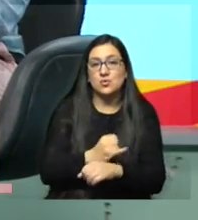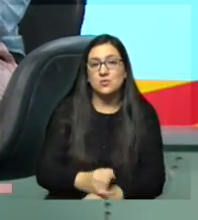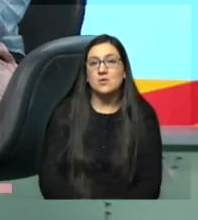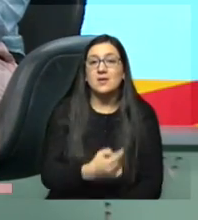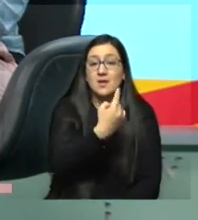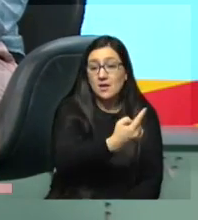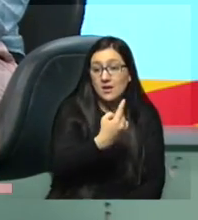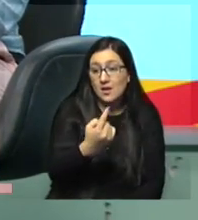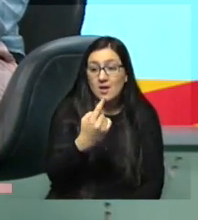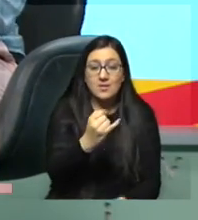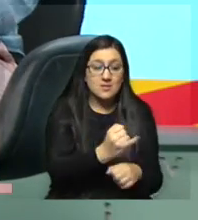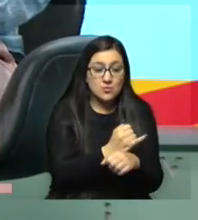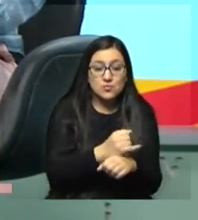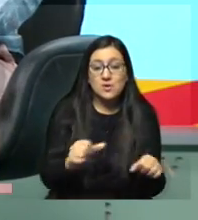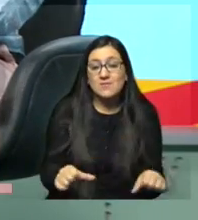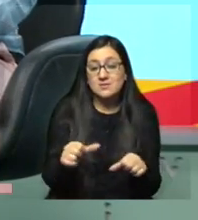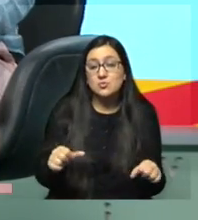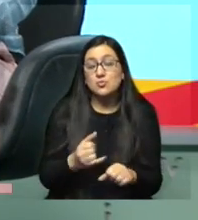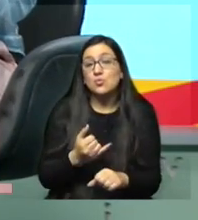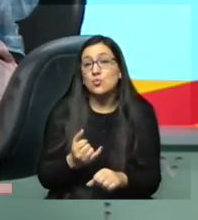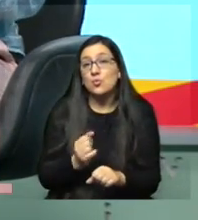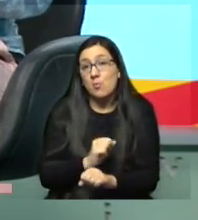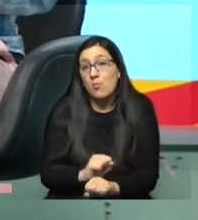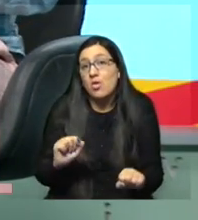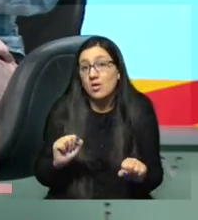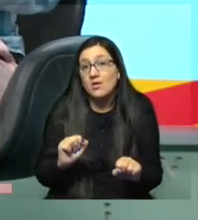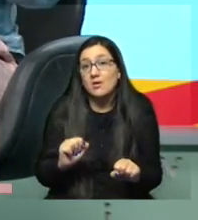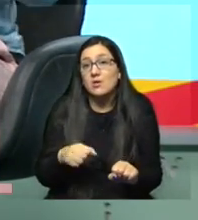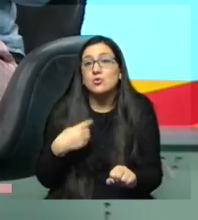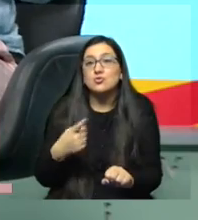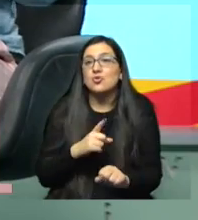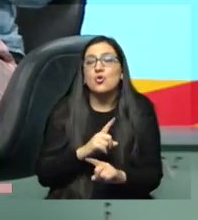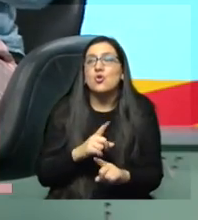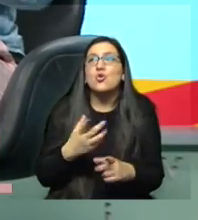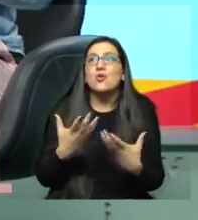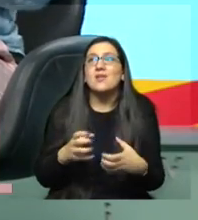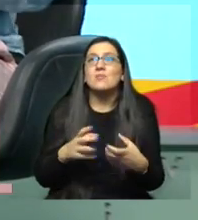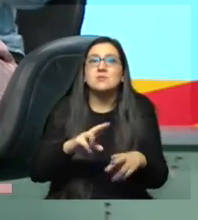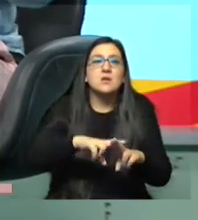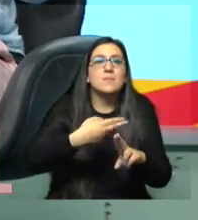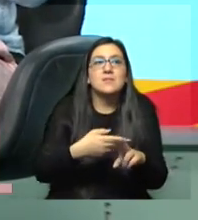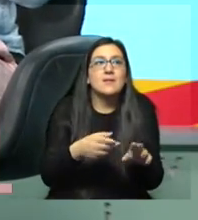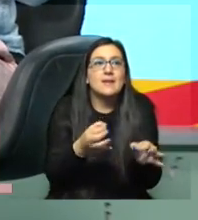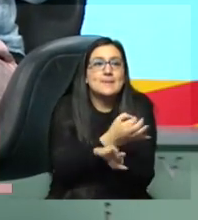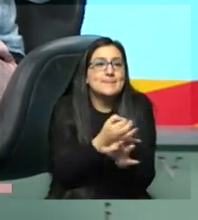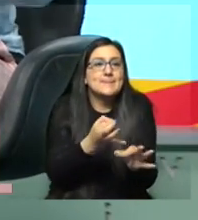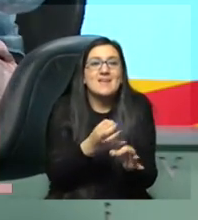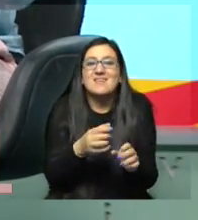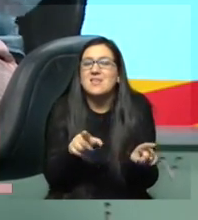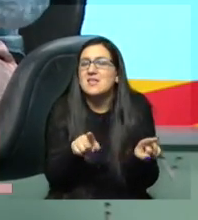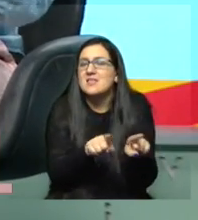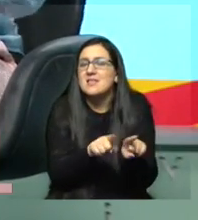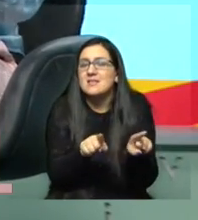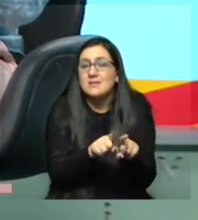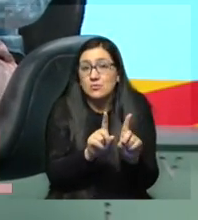cada institución la va haciendo en la medida que va pudiendo, porque esa es la idea también. Nosotros no intentamos que se replique exactamente nuestro modelo, sino que en realidad la idea es que, bueno, que se